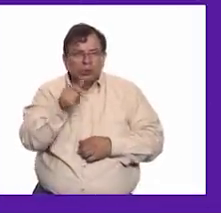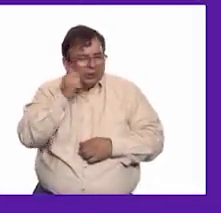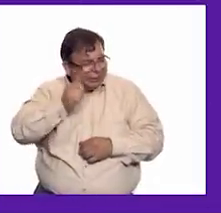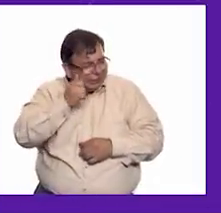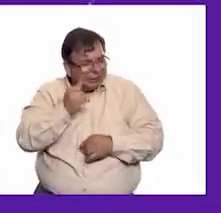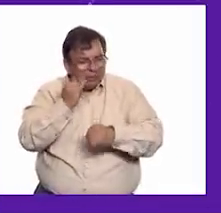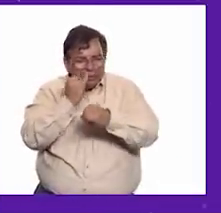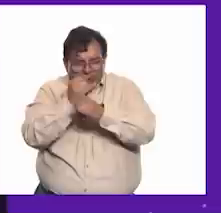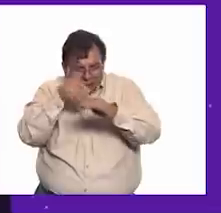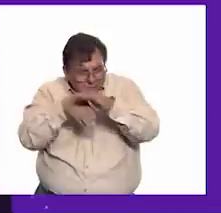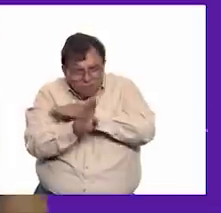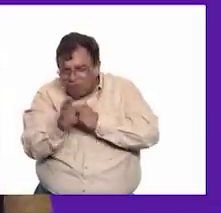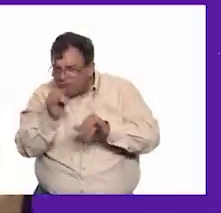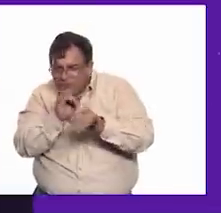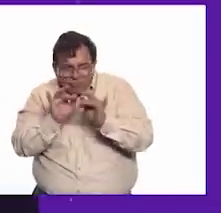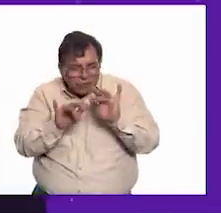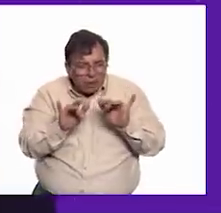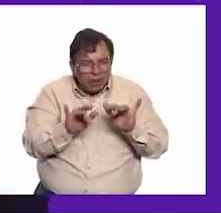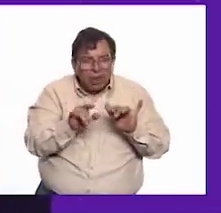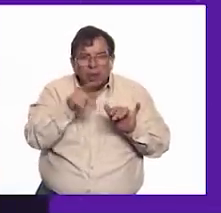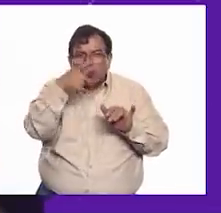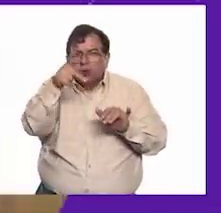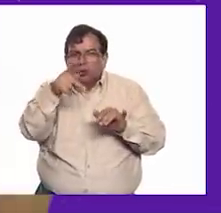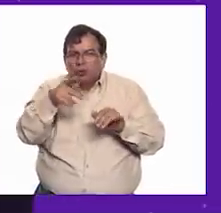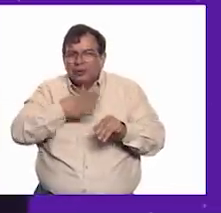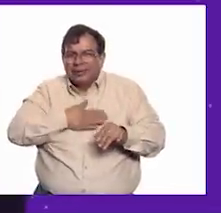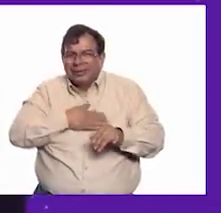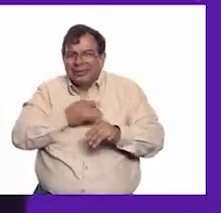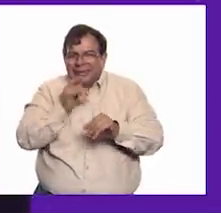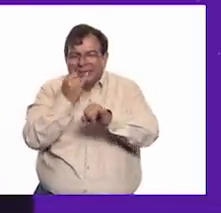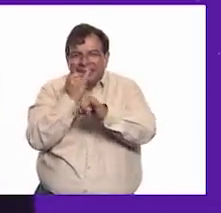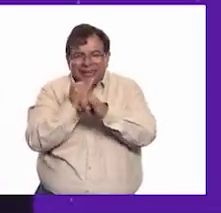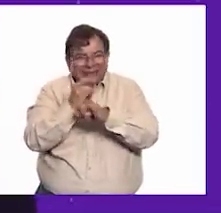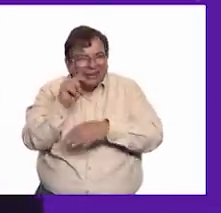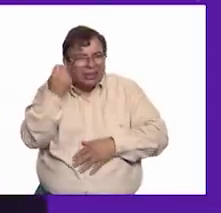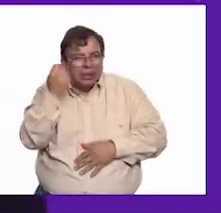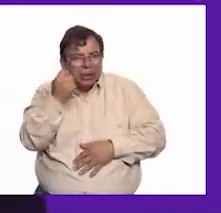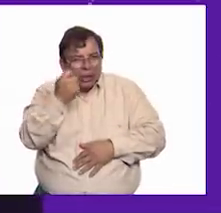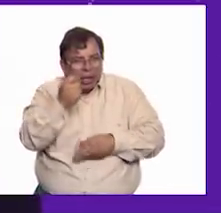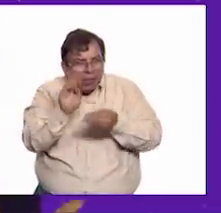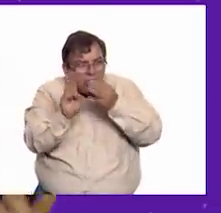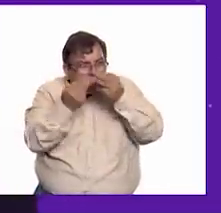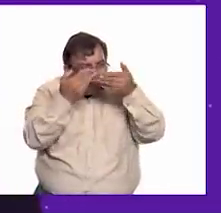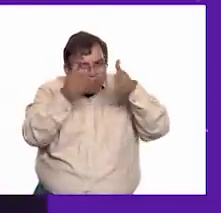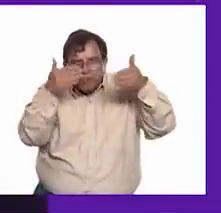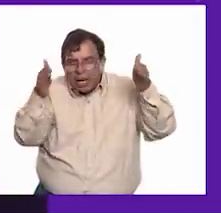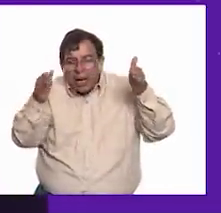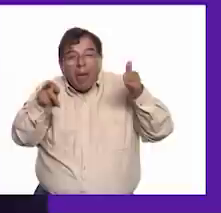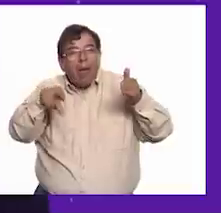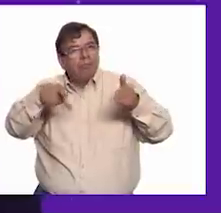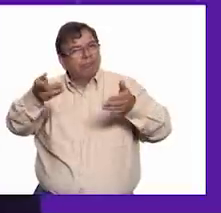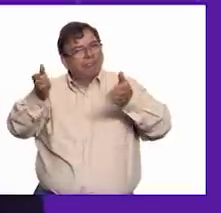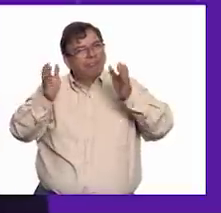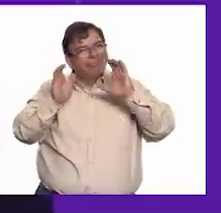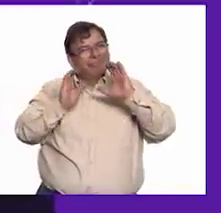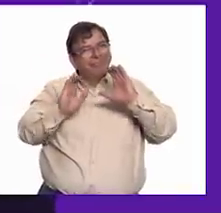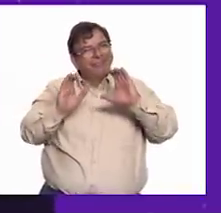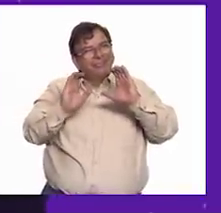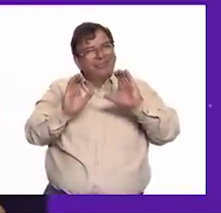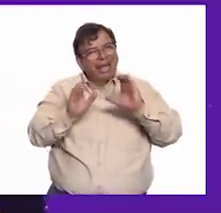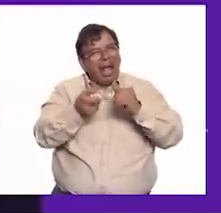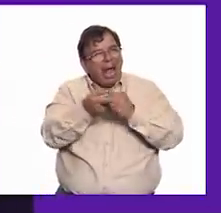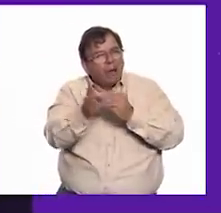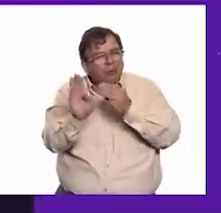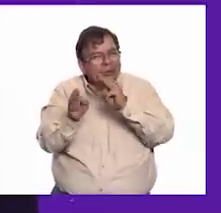navegues por la red, recuerda, tu yo digital te llevará a conocer mundos nuevos. Pero cuidado, algunos de